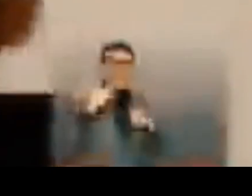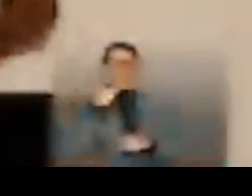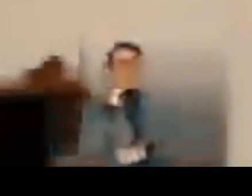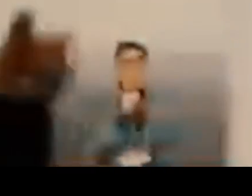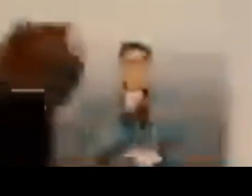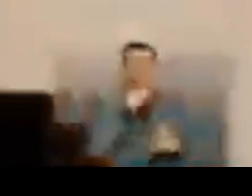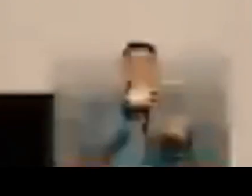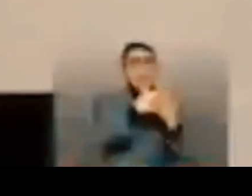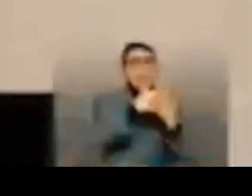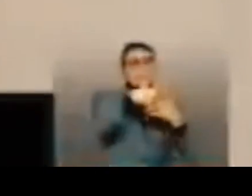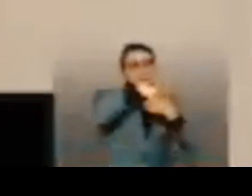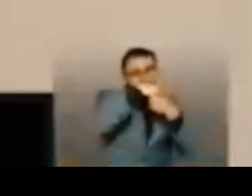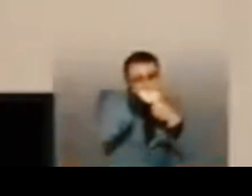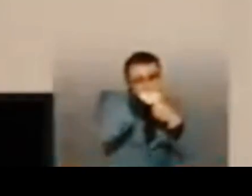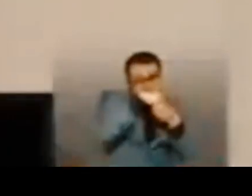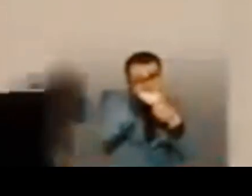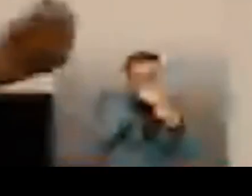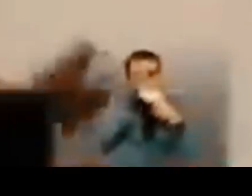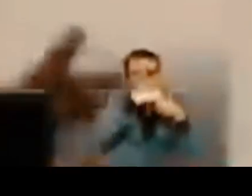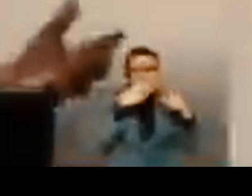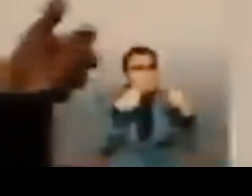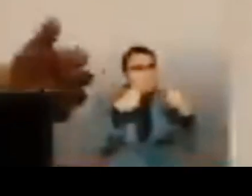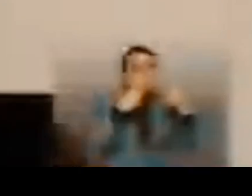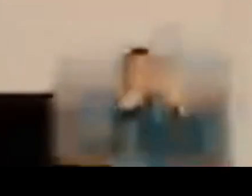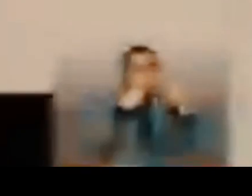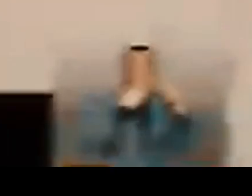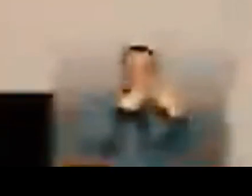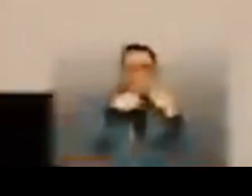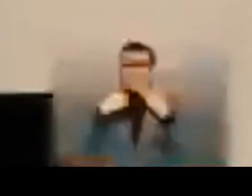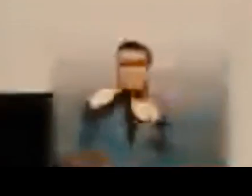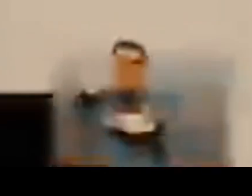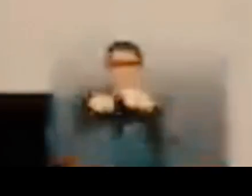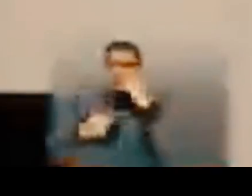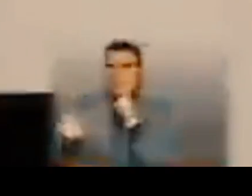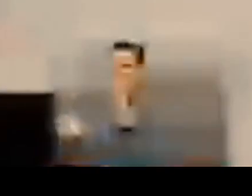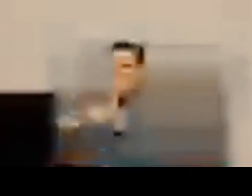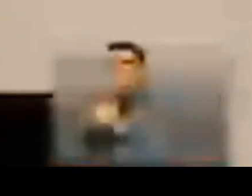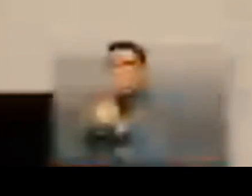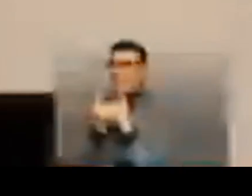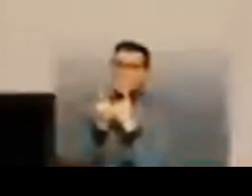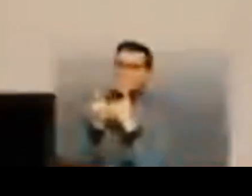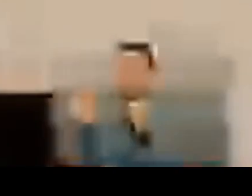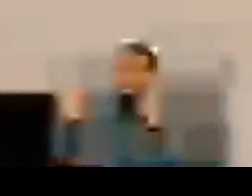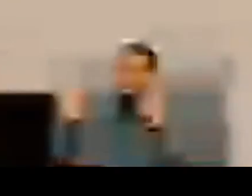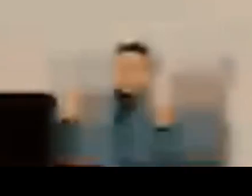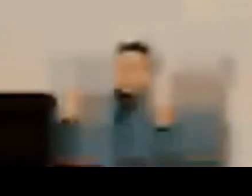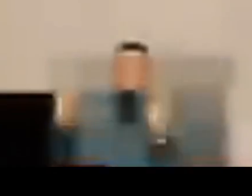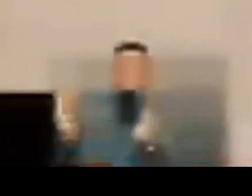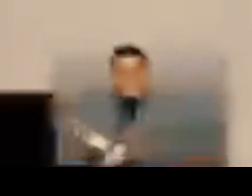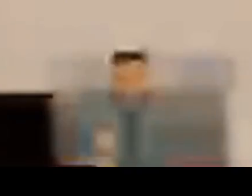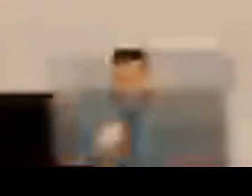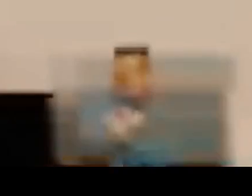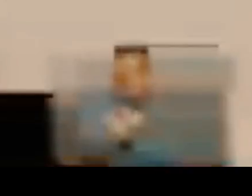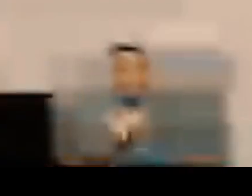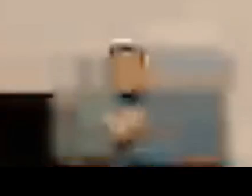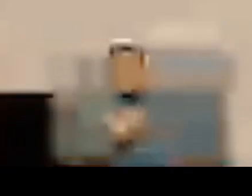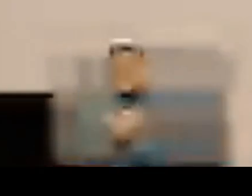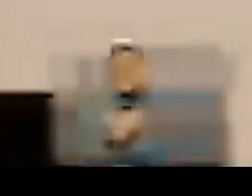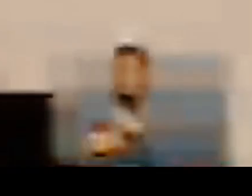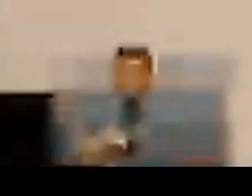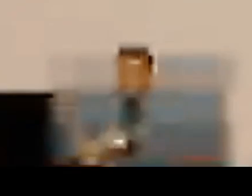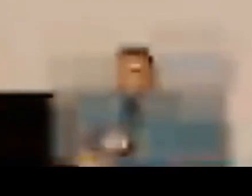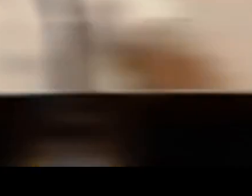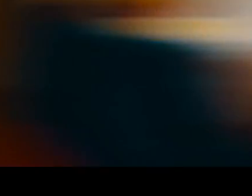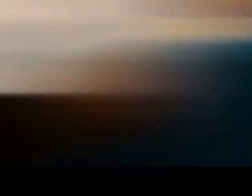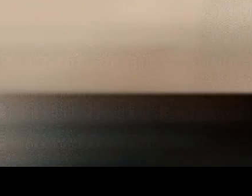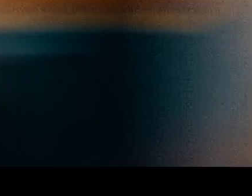hijos liberada. Que el amor se pueda producir y no sea interrumpido por las